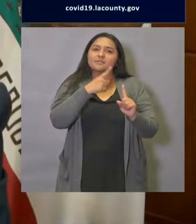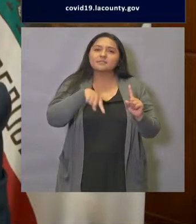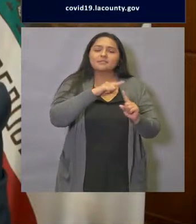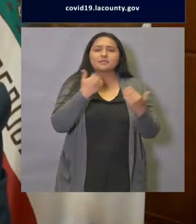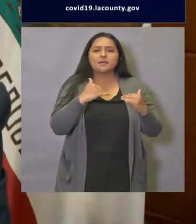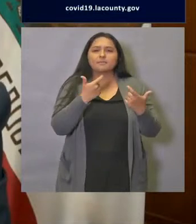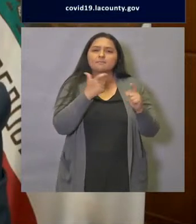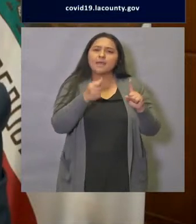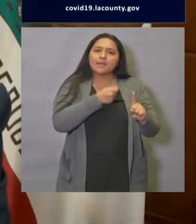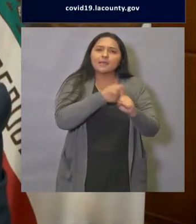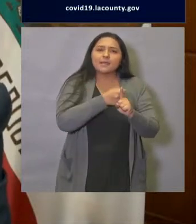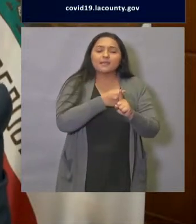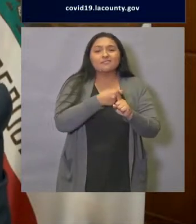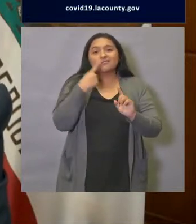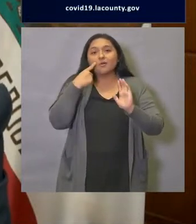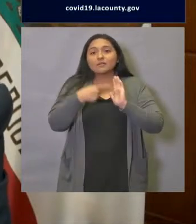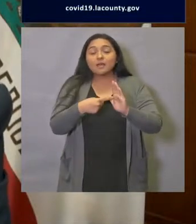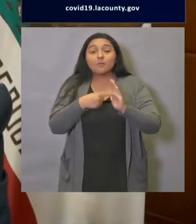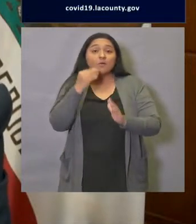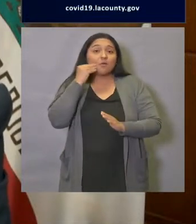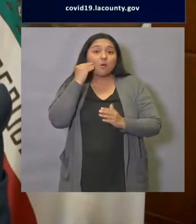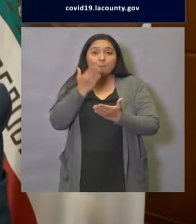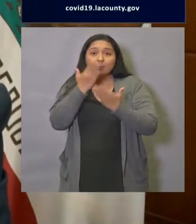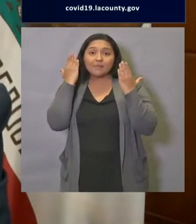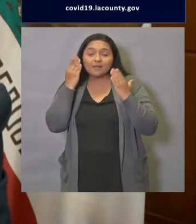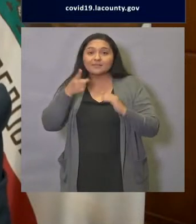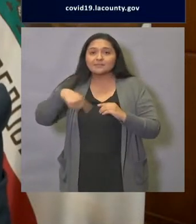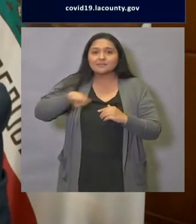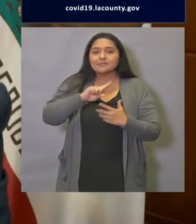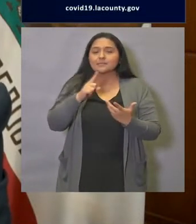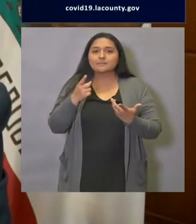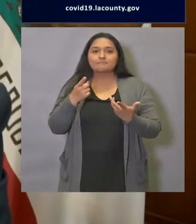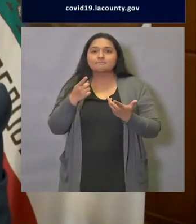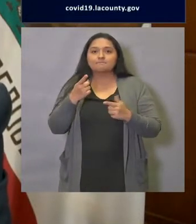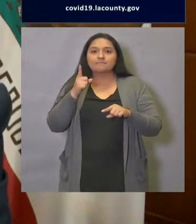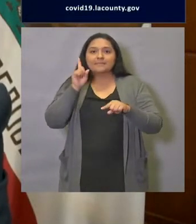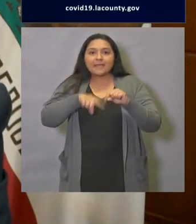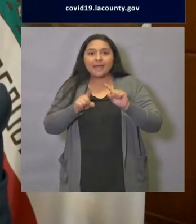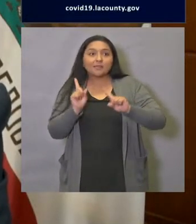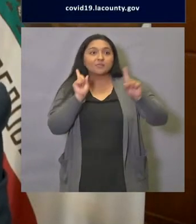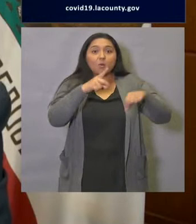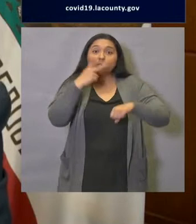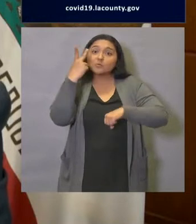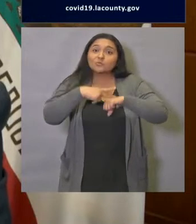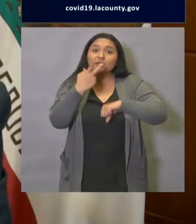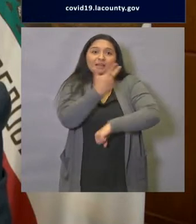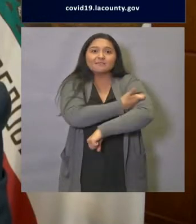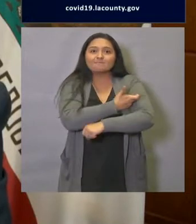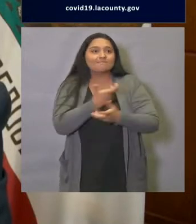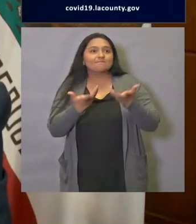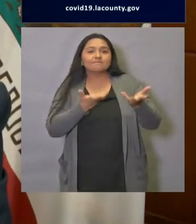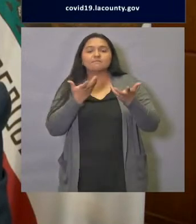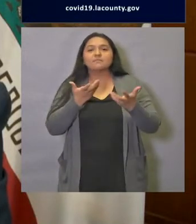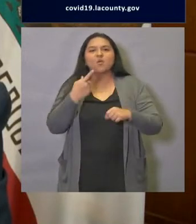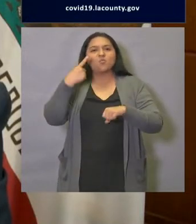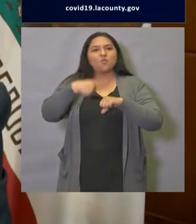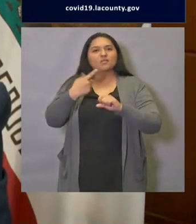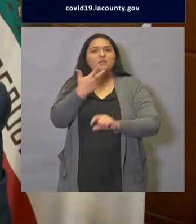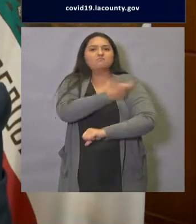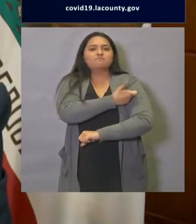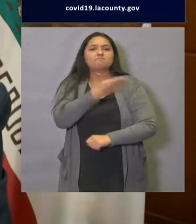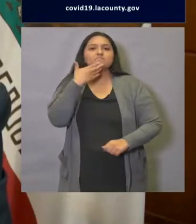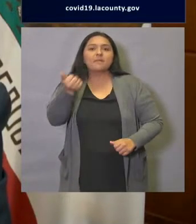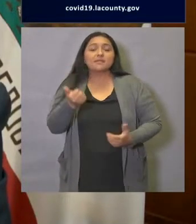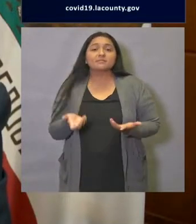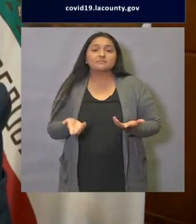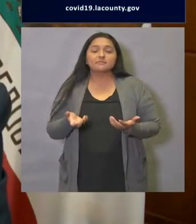hogar que pueden tener dificultades en recibiendo una segunda vacuna. Estudios han demostrado que